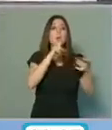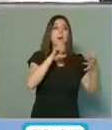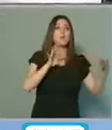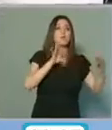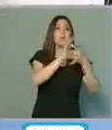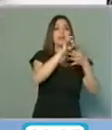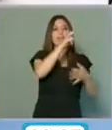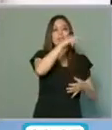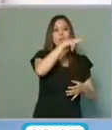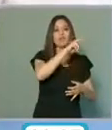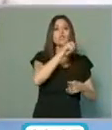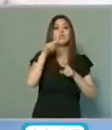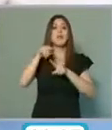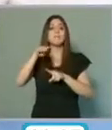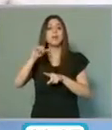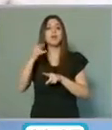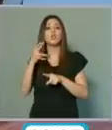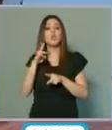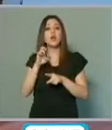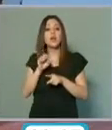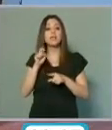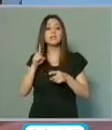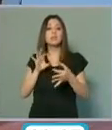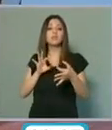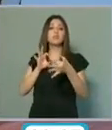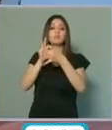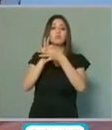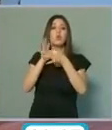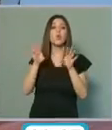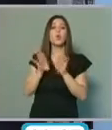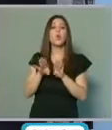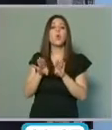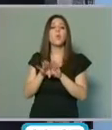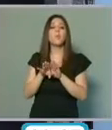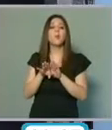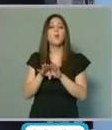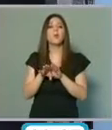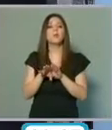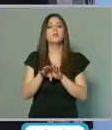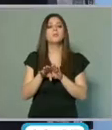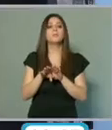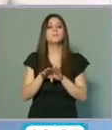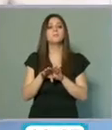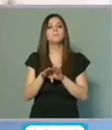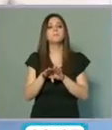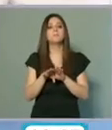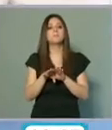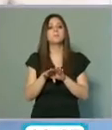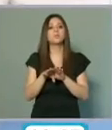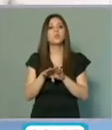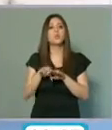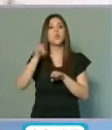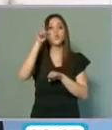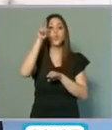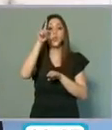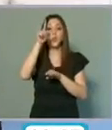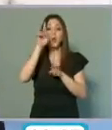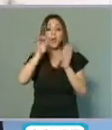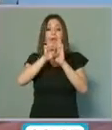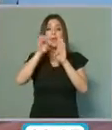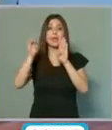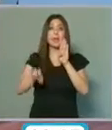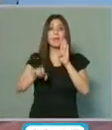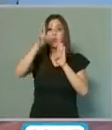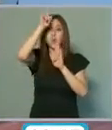y las mayores son las que coinciden con el punto más alto de la luna entre